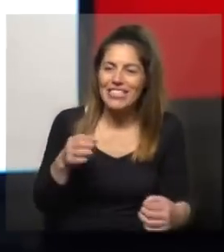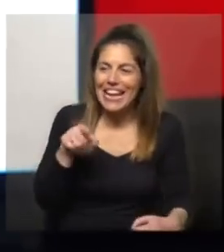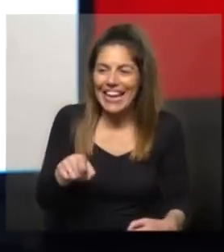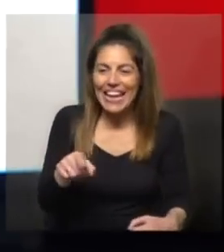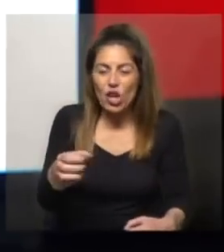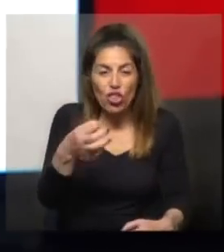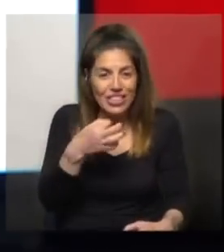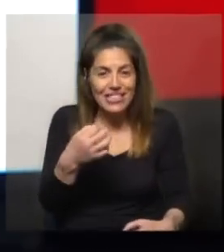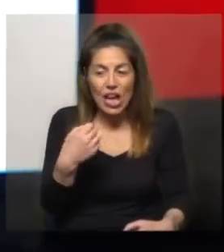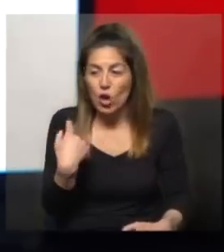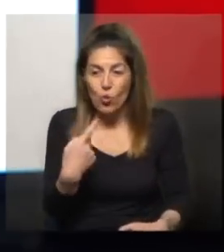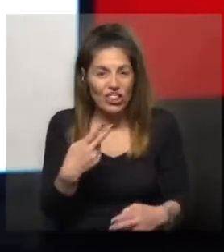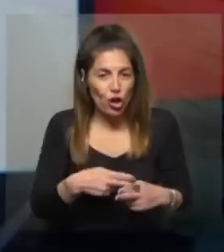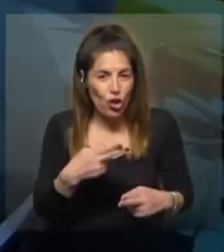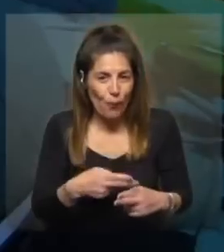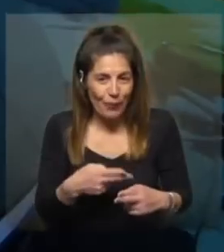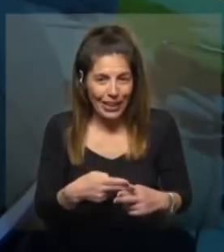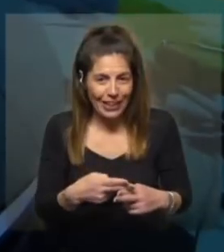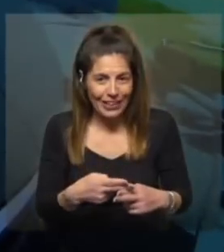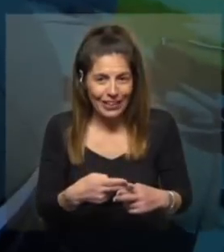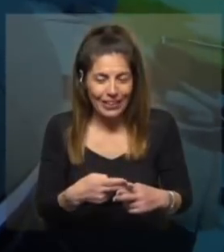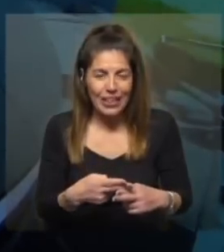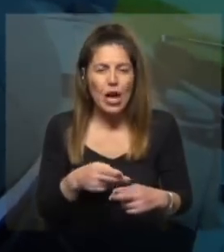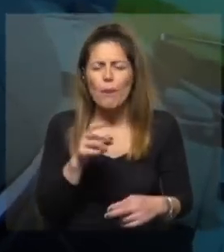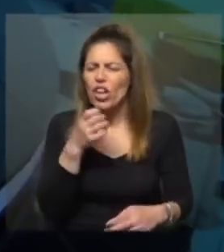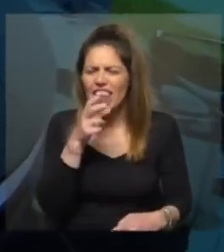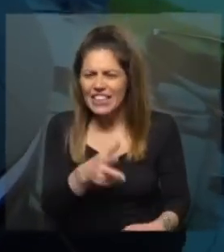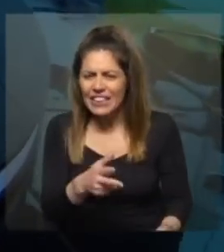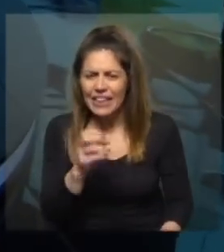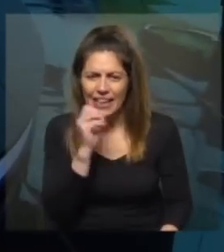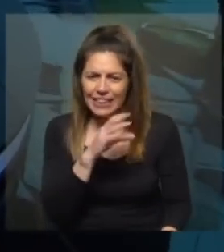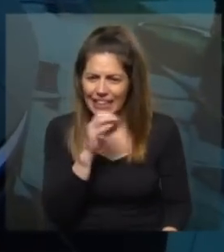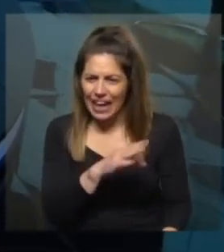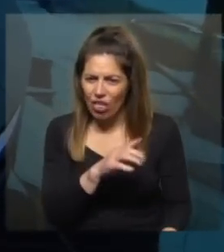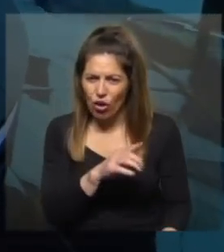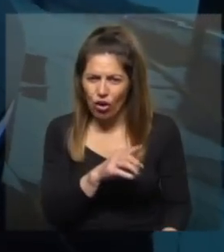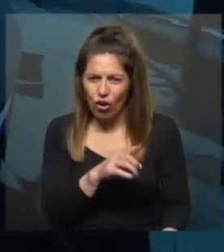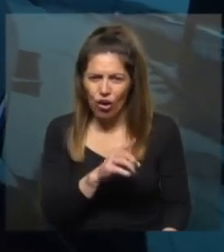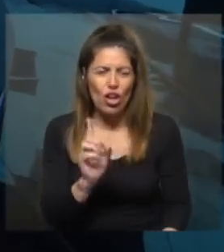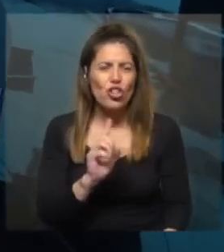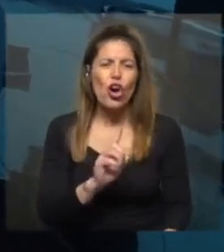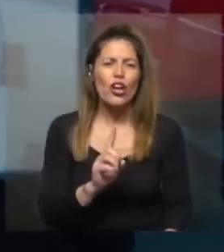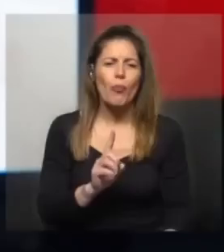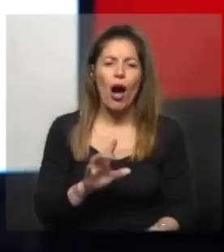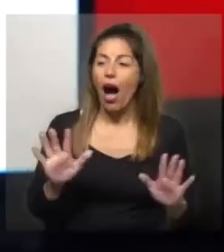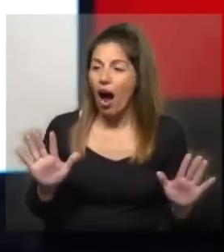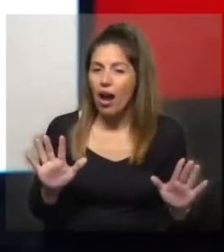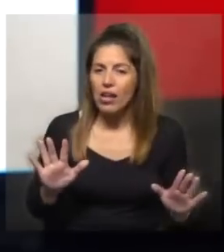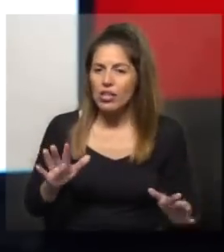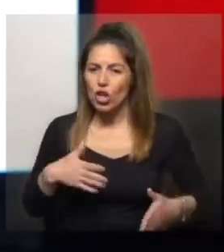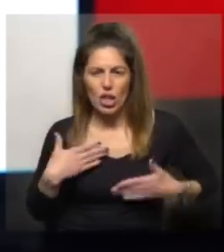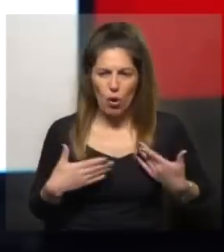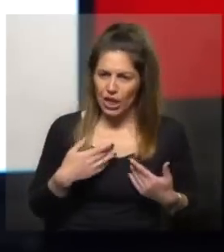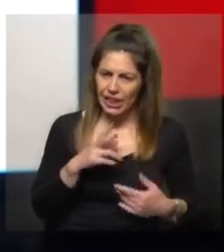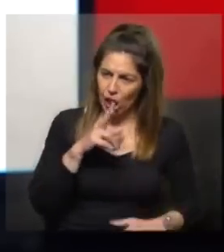nos llame por nuestro nombre y por qué dijiste porque es criticado es criticado no pero es como tipo no se te